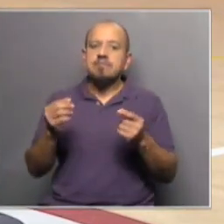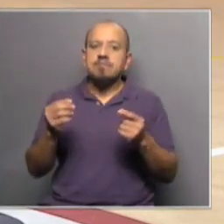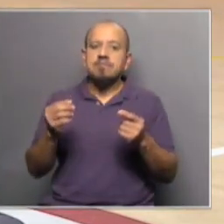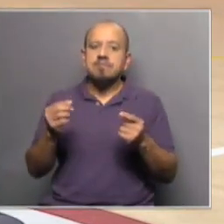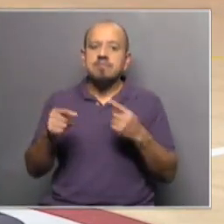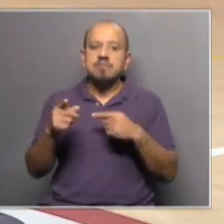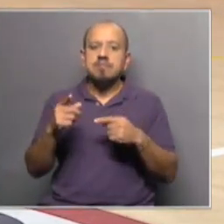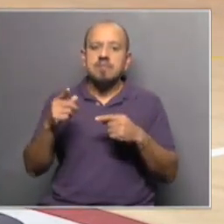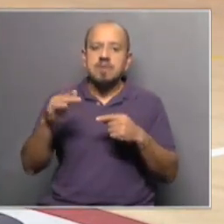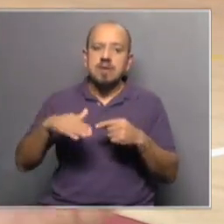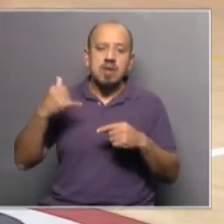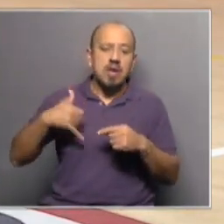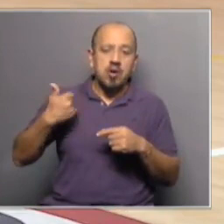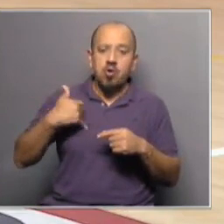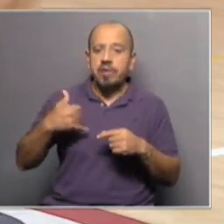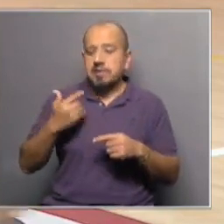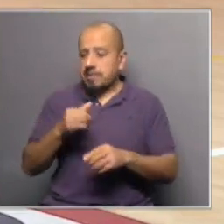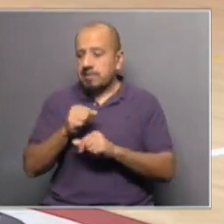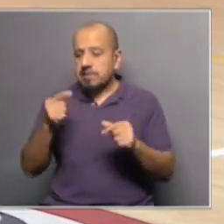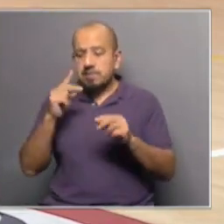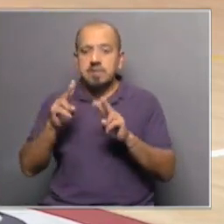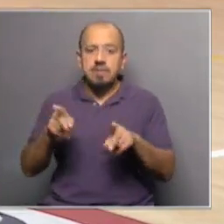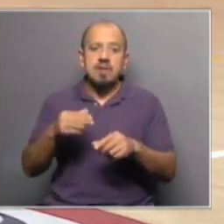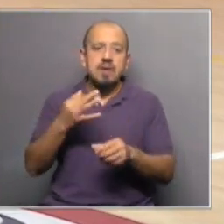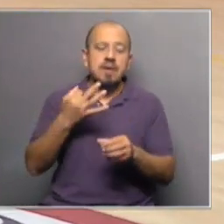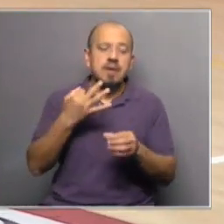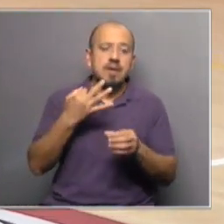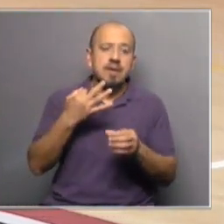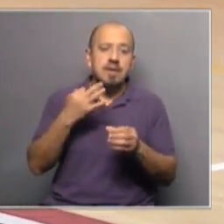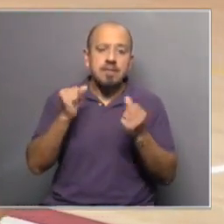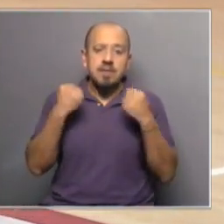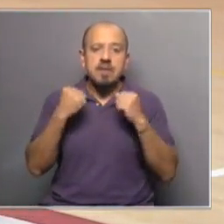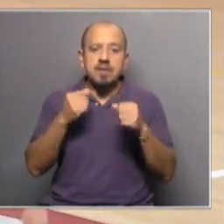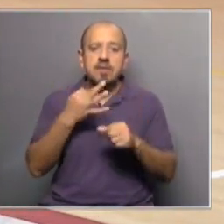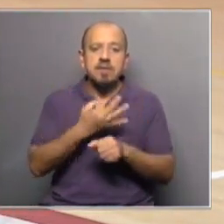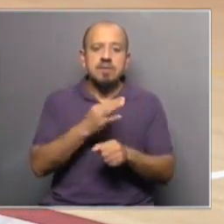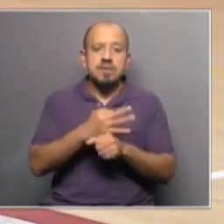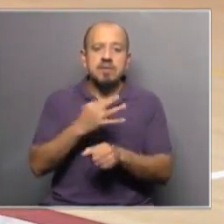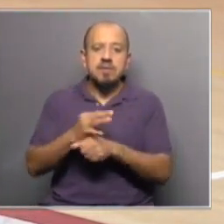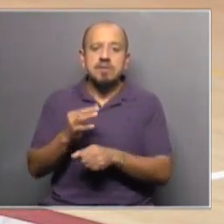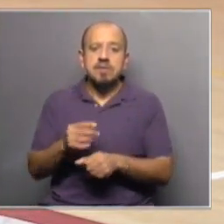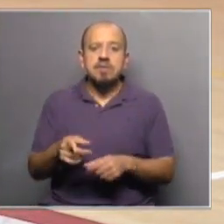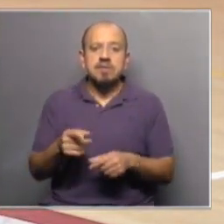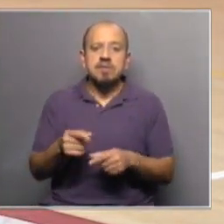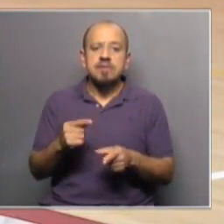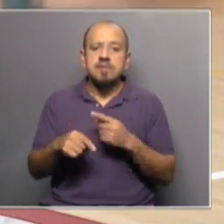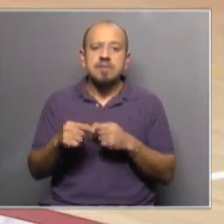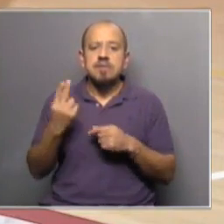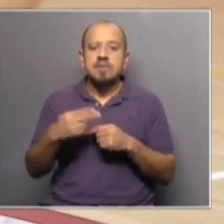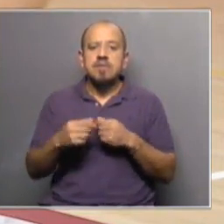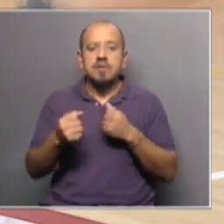desde formativas también, y también ir subiendo, porque obviamente, como te decía, no se va a dar nunca que vos te recibas